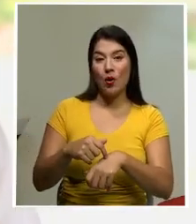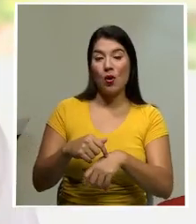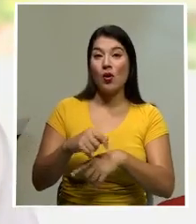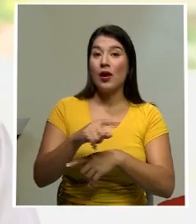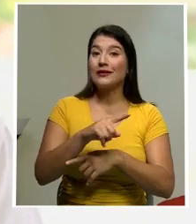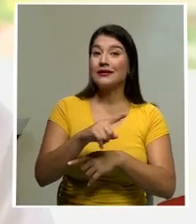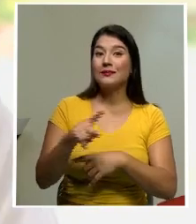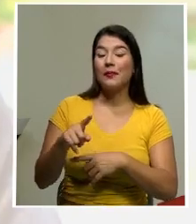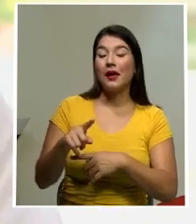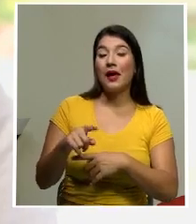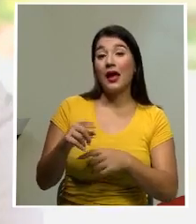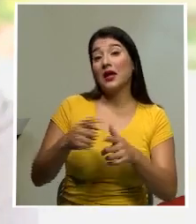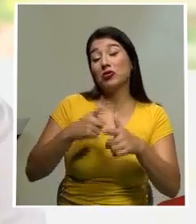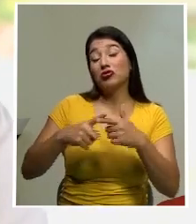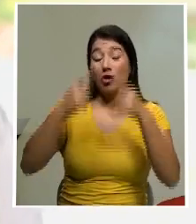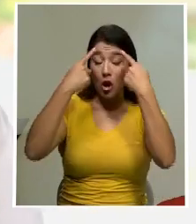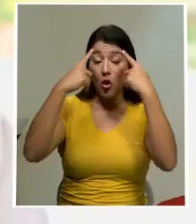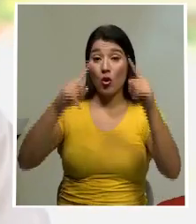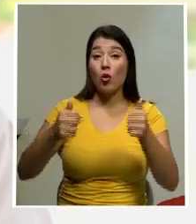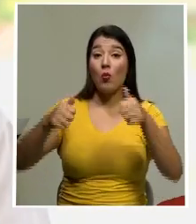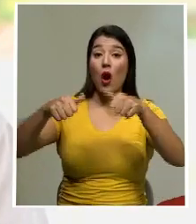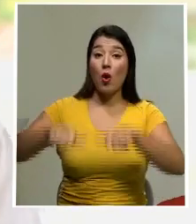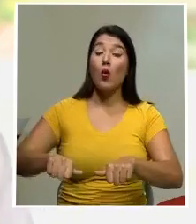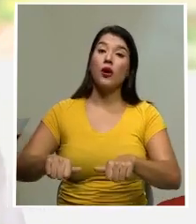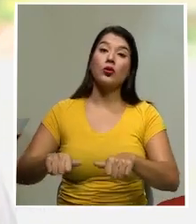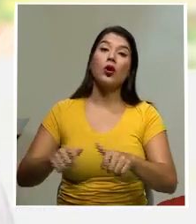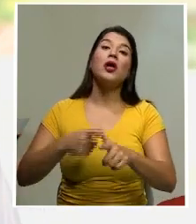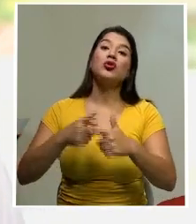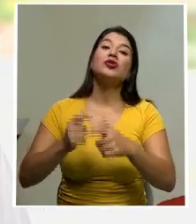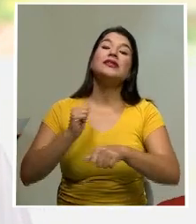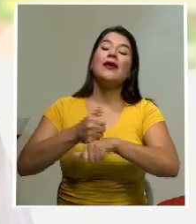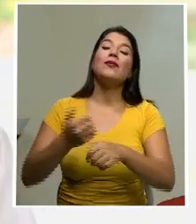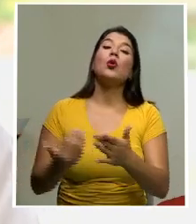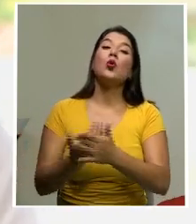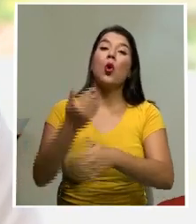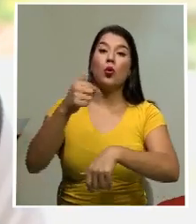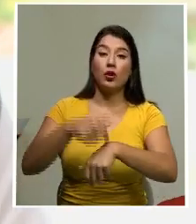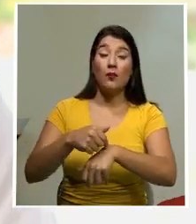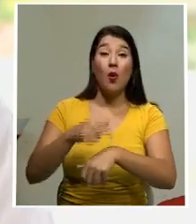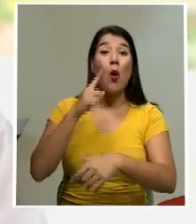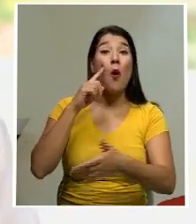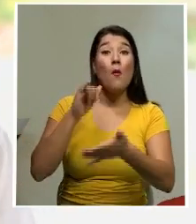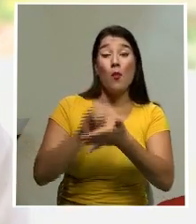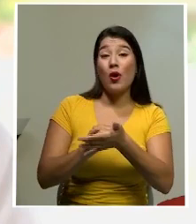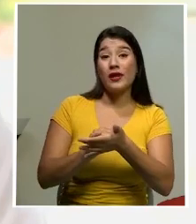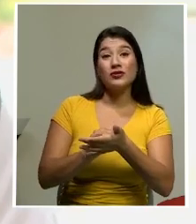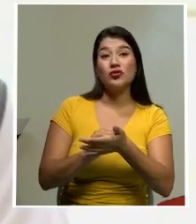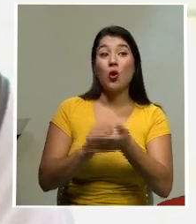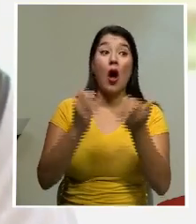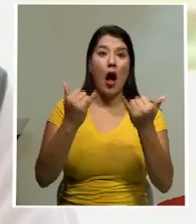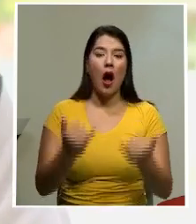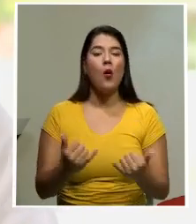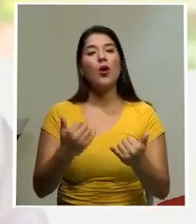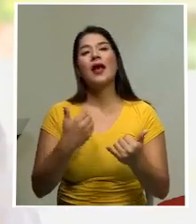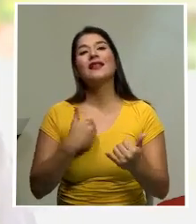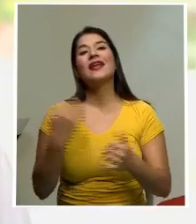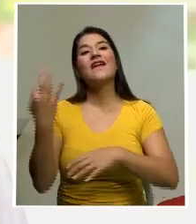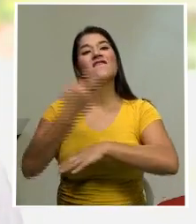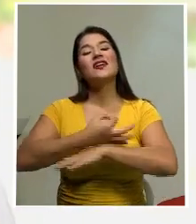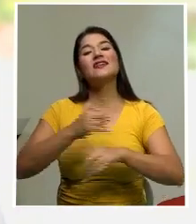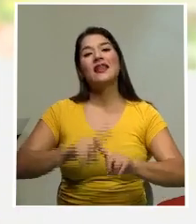fue con lo que llegamos a generar los plazos nuevos que se están generando. Por eso cada UBI tiene una fecha distinta de